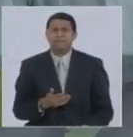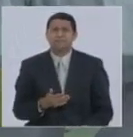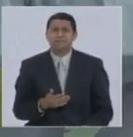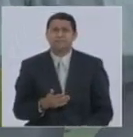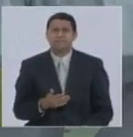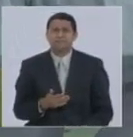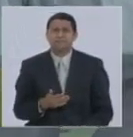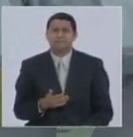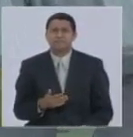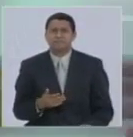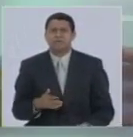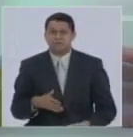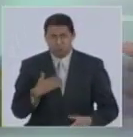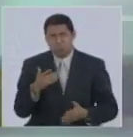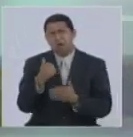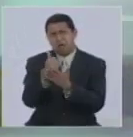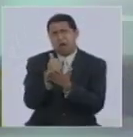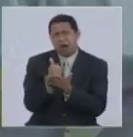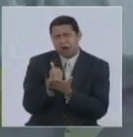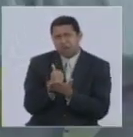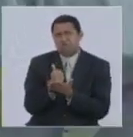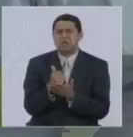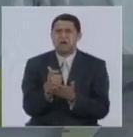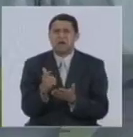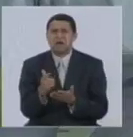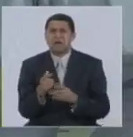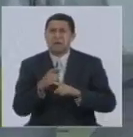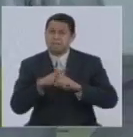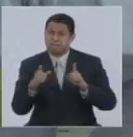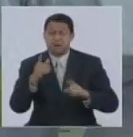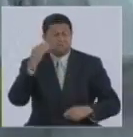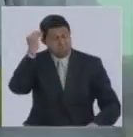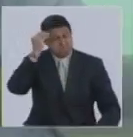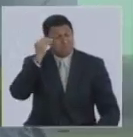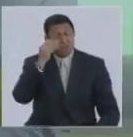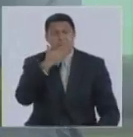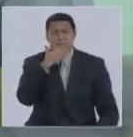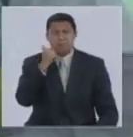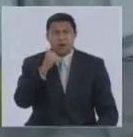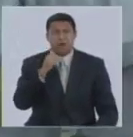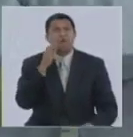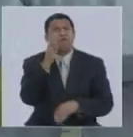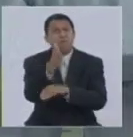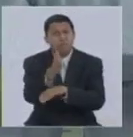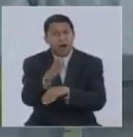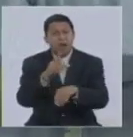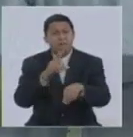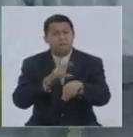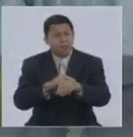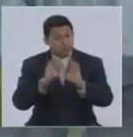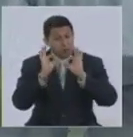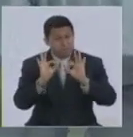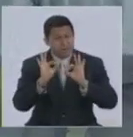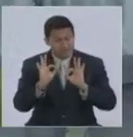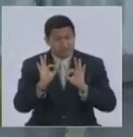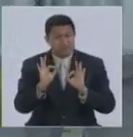¿cómo se llama? Nos podrían ayudar. Sí, nos podrían ayudar en ese aspecto, pero la idea es que consulten a un nutricionista y que él de